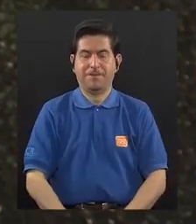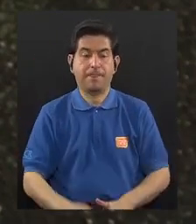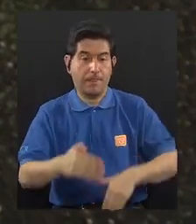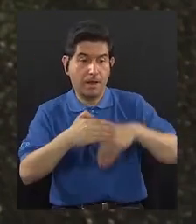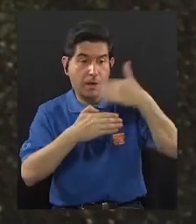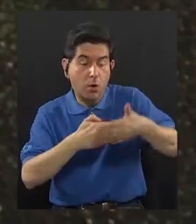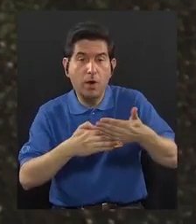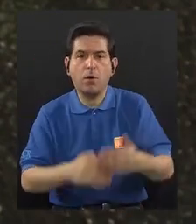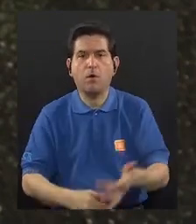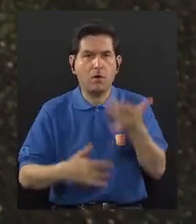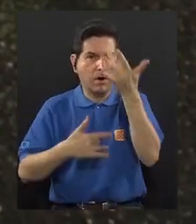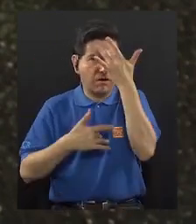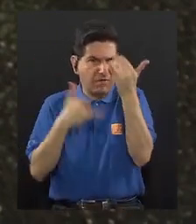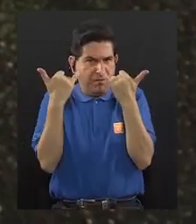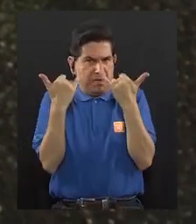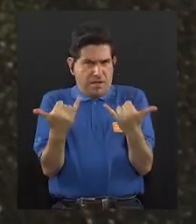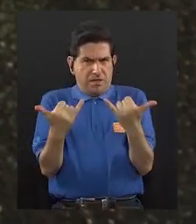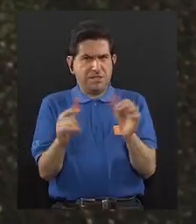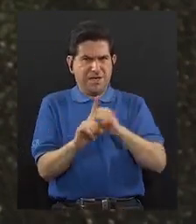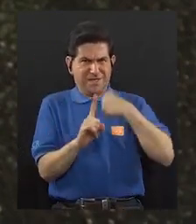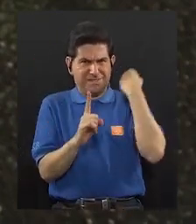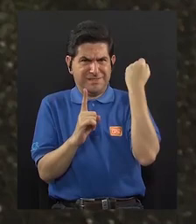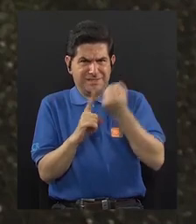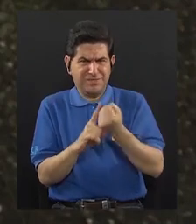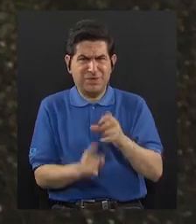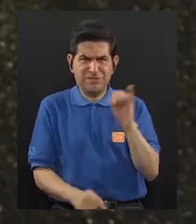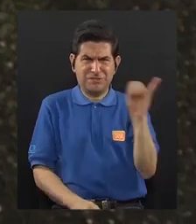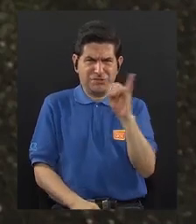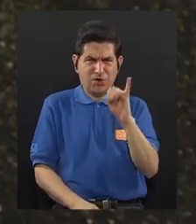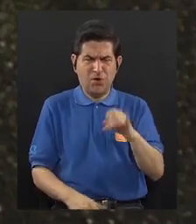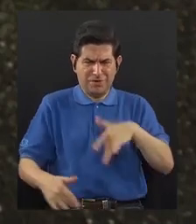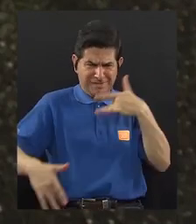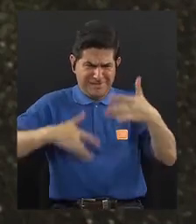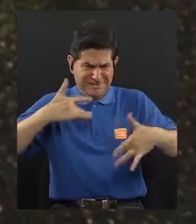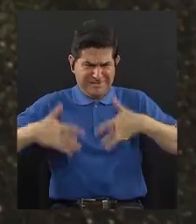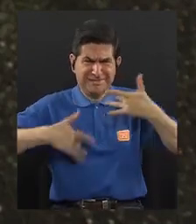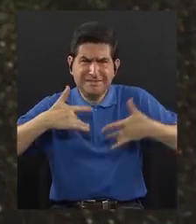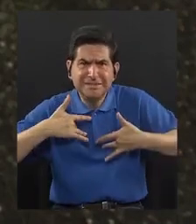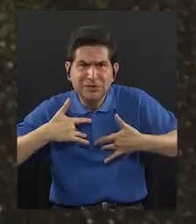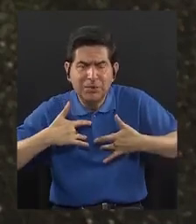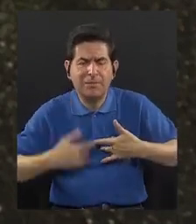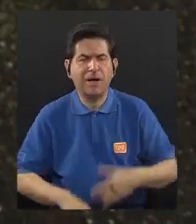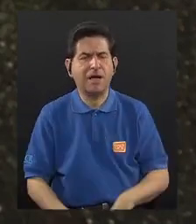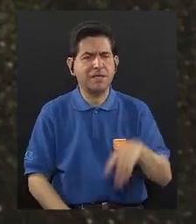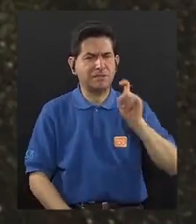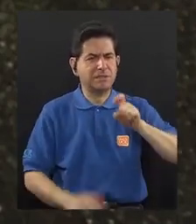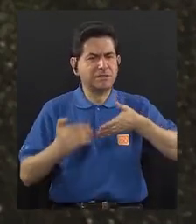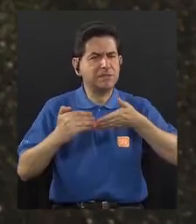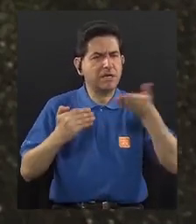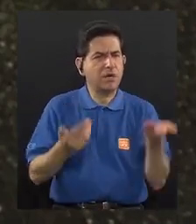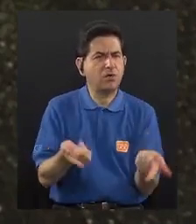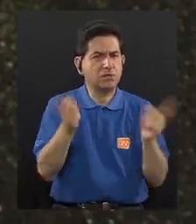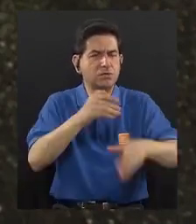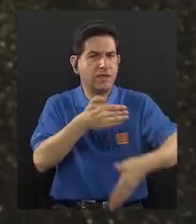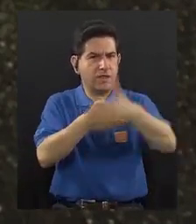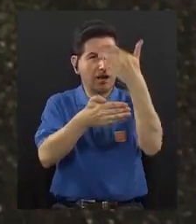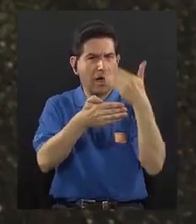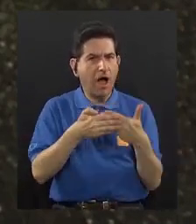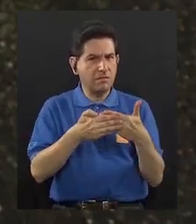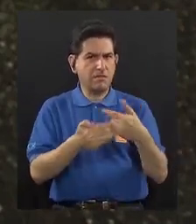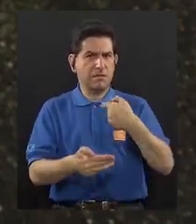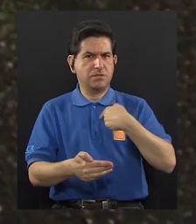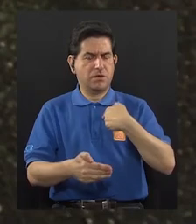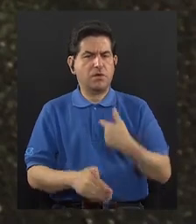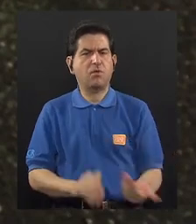y de ahí a pasar a una enfermedad a un cuadro infeccioso con síntomas pues tiene que darse ciertas cosas antes de que